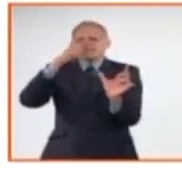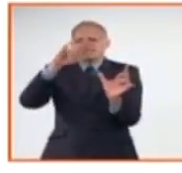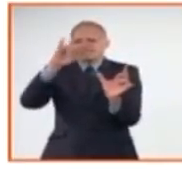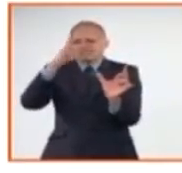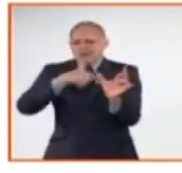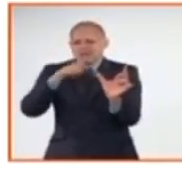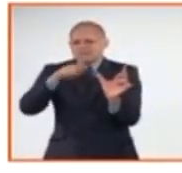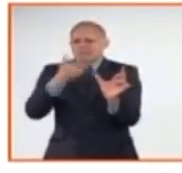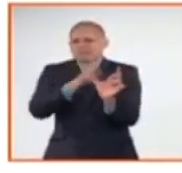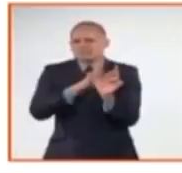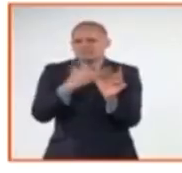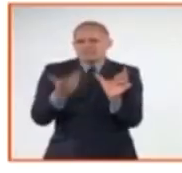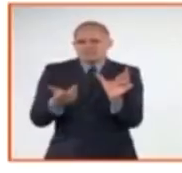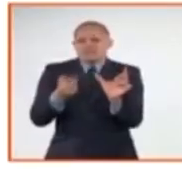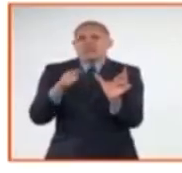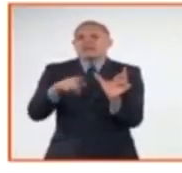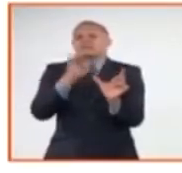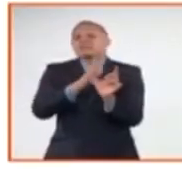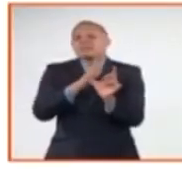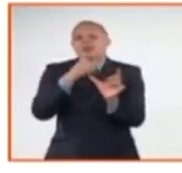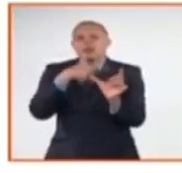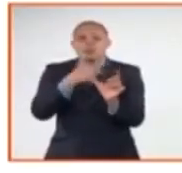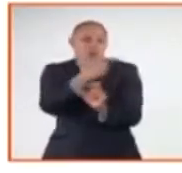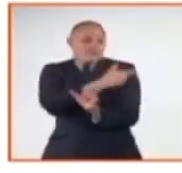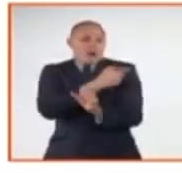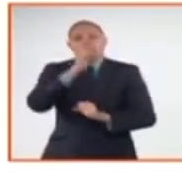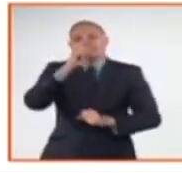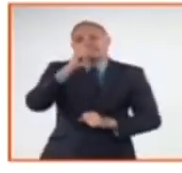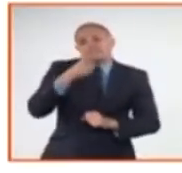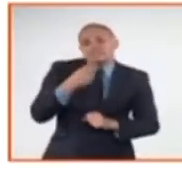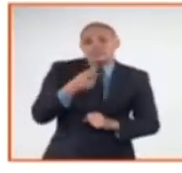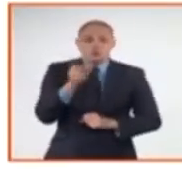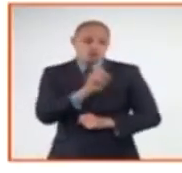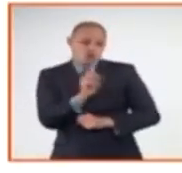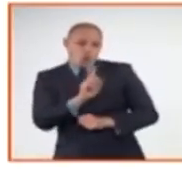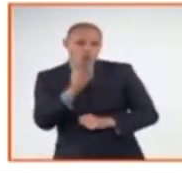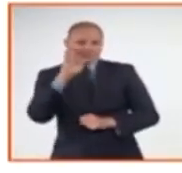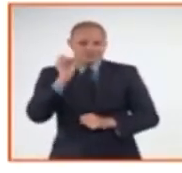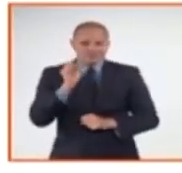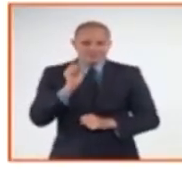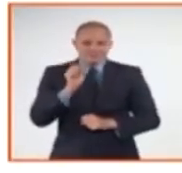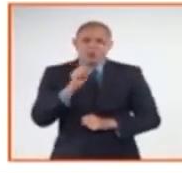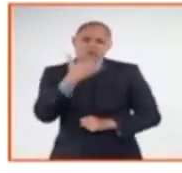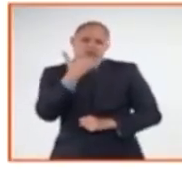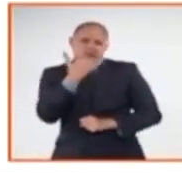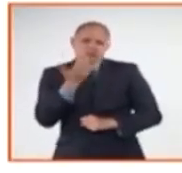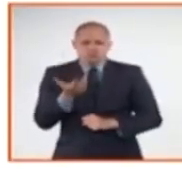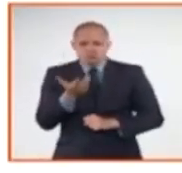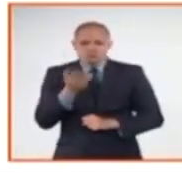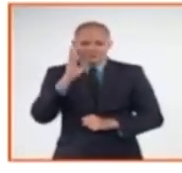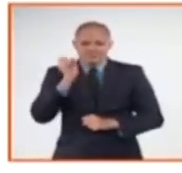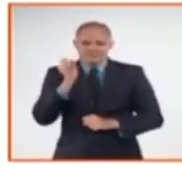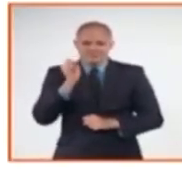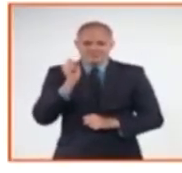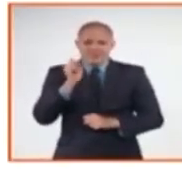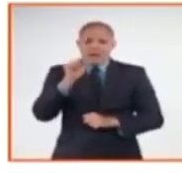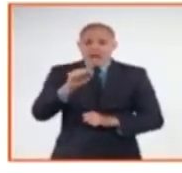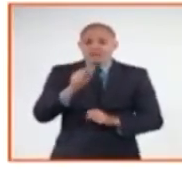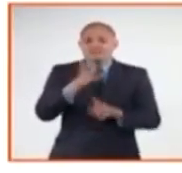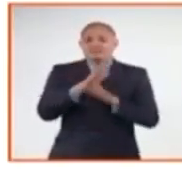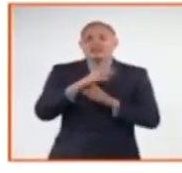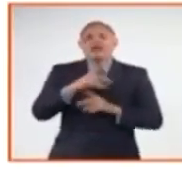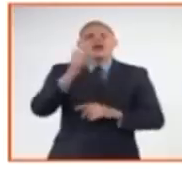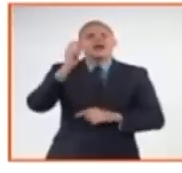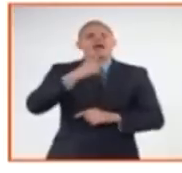le pasa en un mismo territorio y si se mueven de territorio porque todo va a estar en consonancia con las cepas o las variantes que van a estar circulando